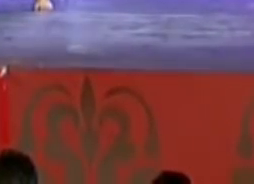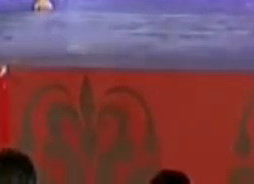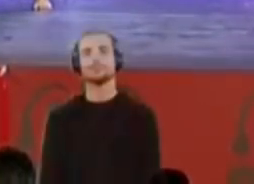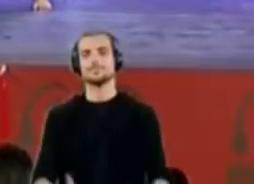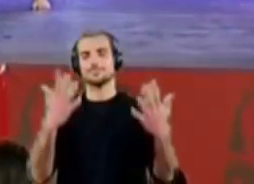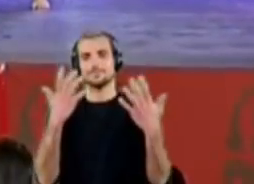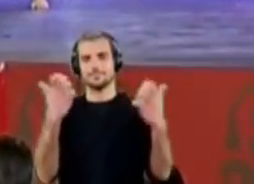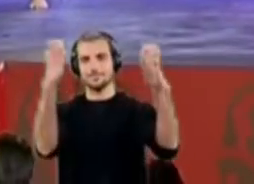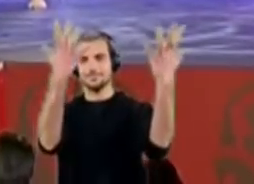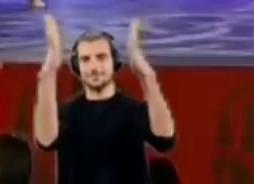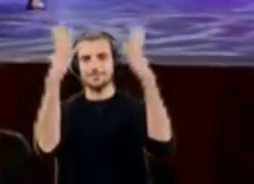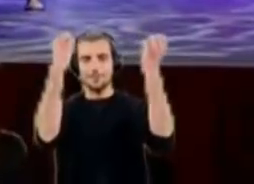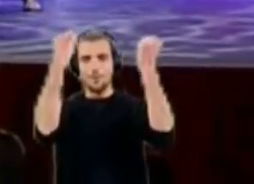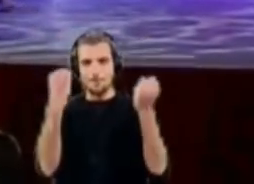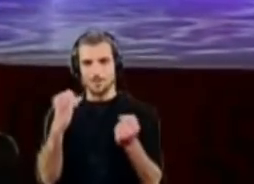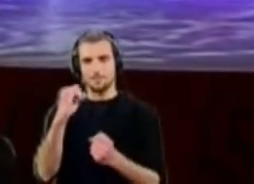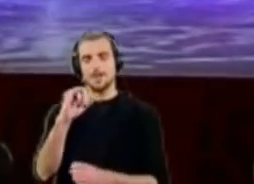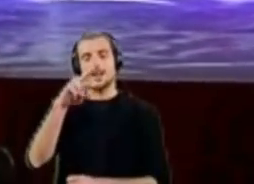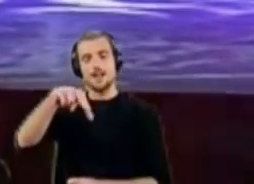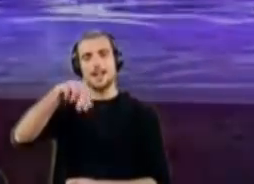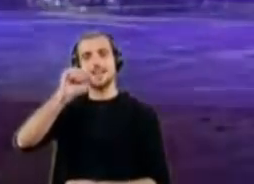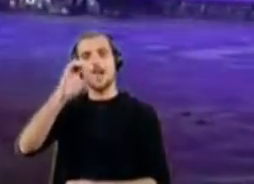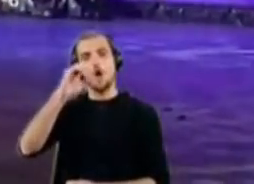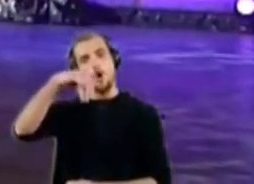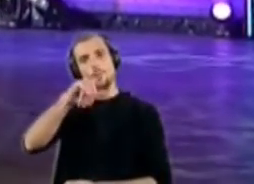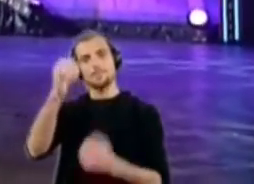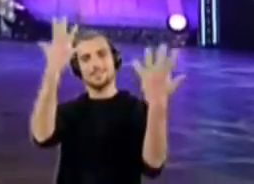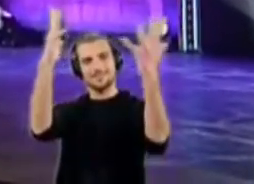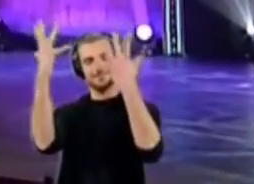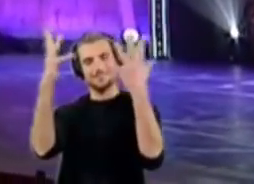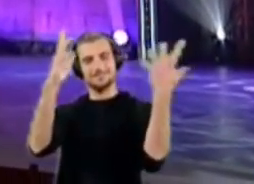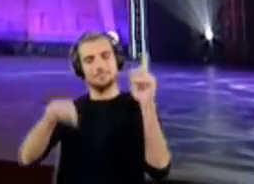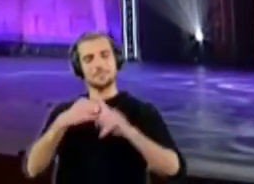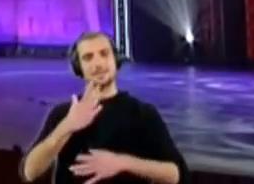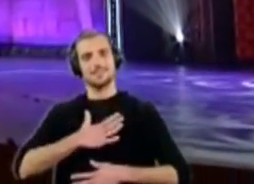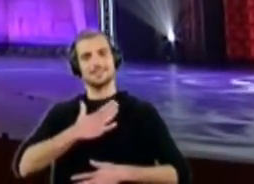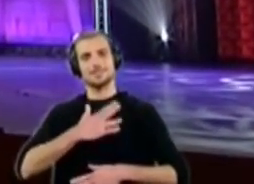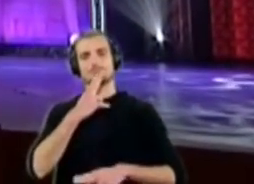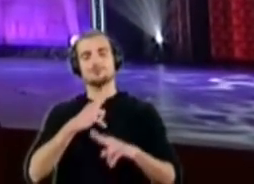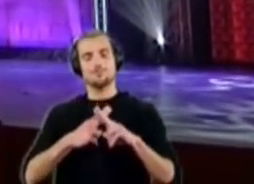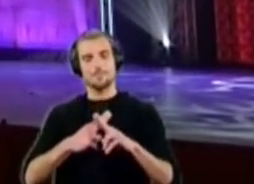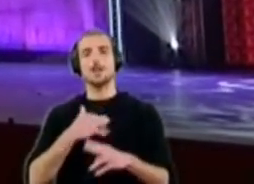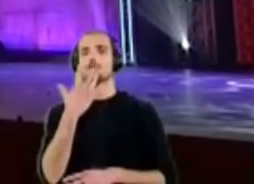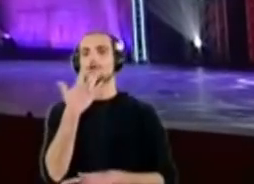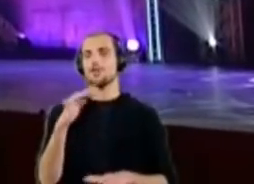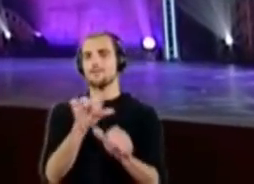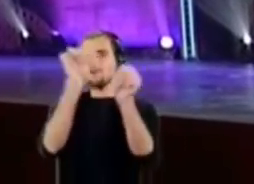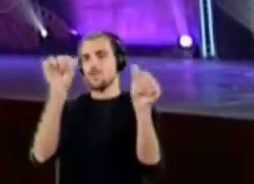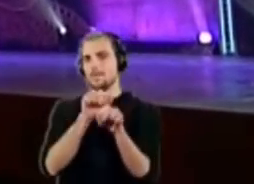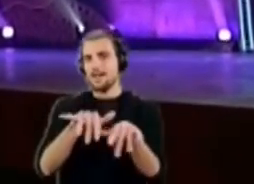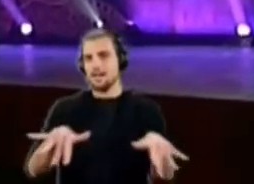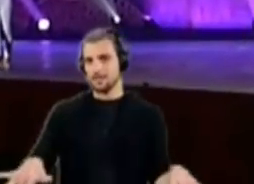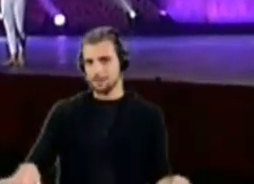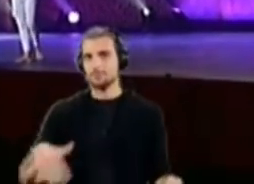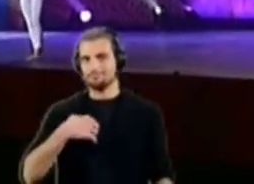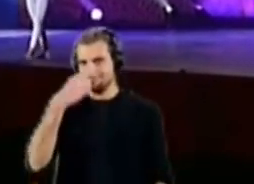Fuerte aplauso para Irian Naomi Soto Castro y la fantasía Colores, Formas y Raíces, por anécdotas